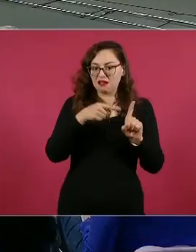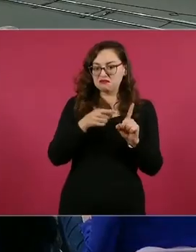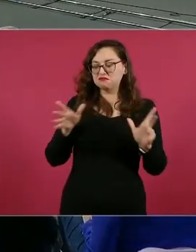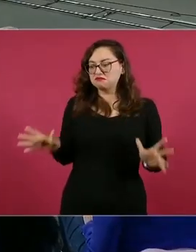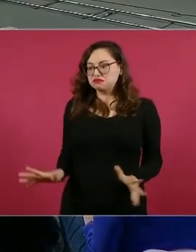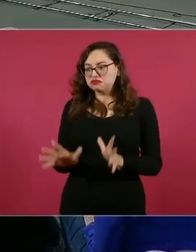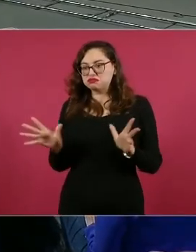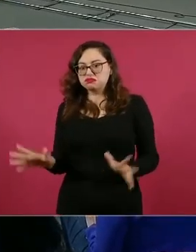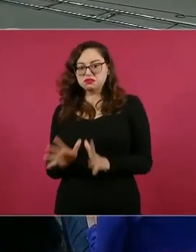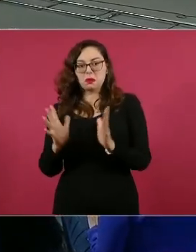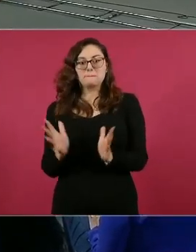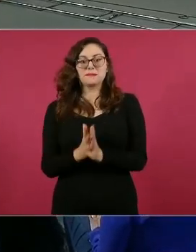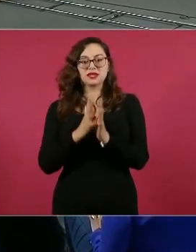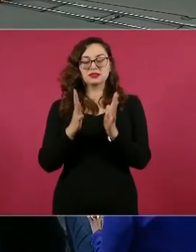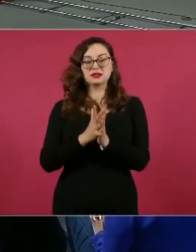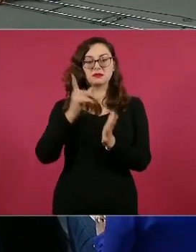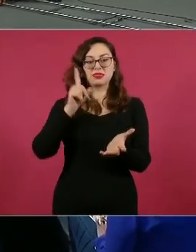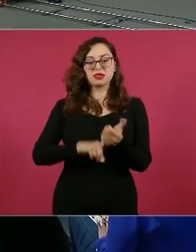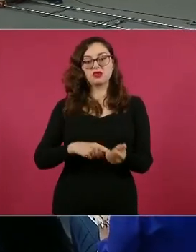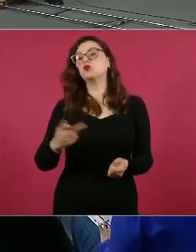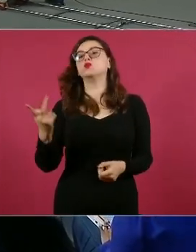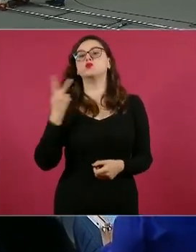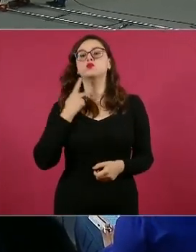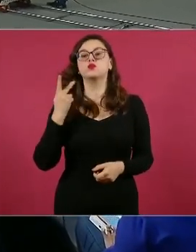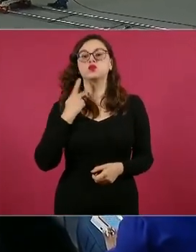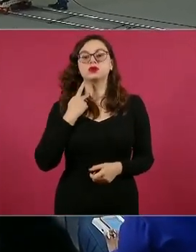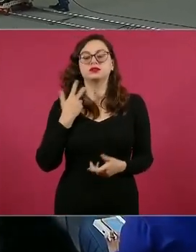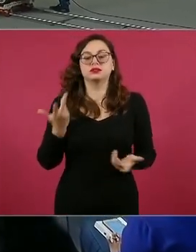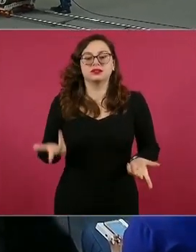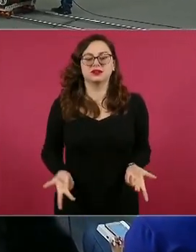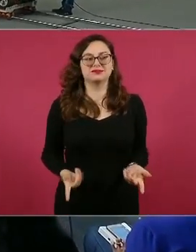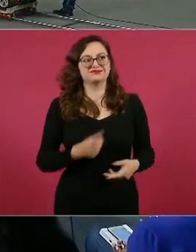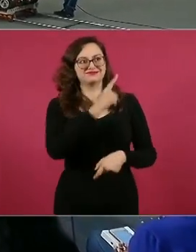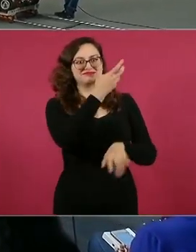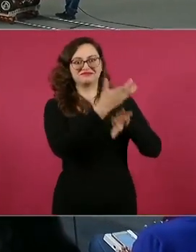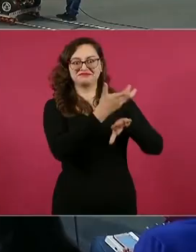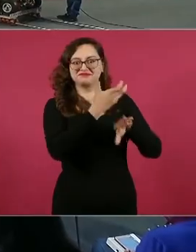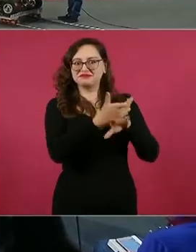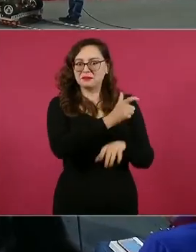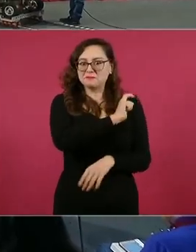campaña entonces recibe dinero